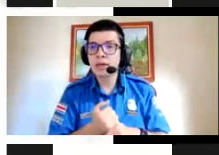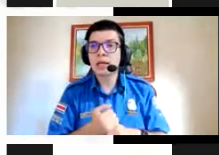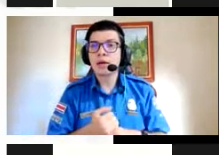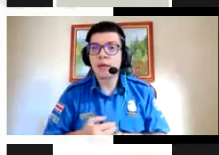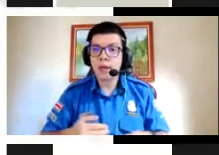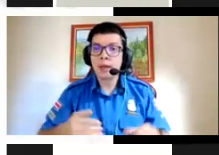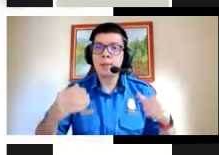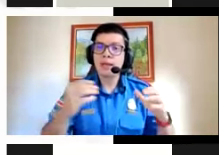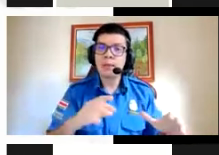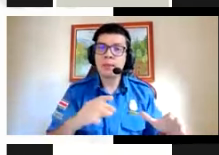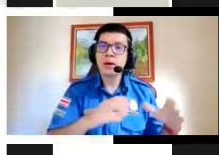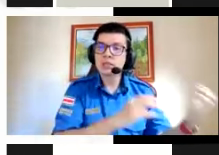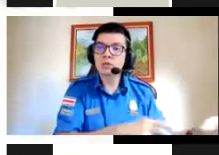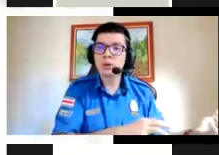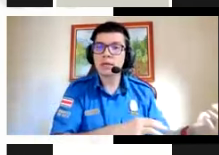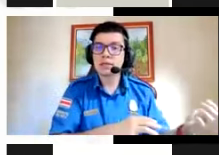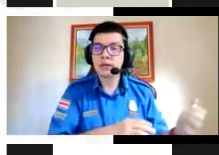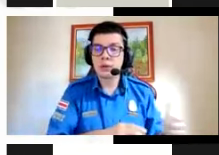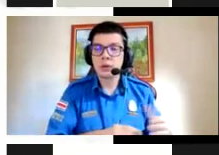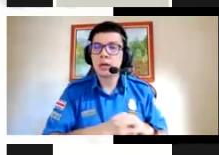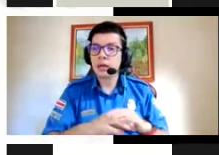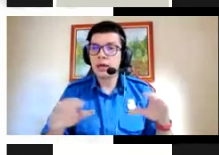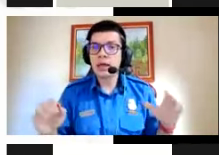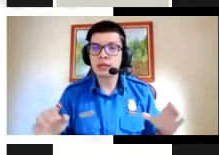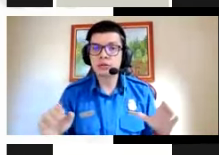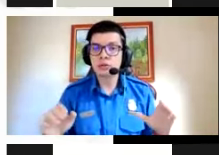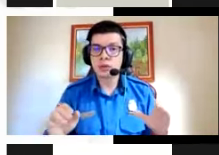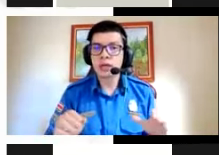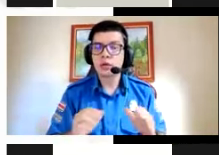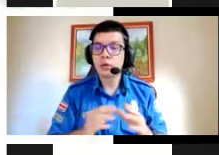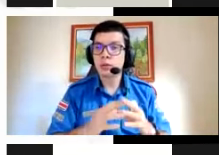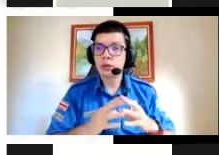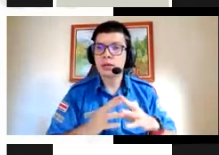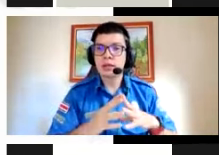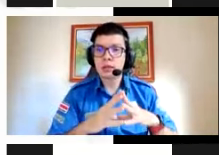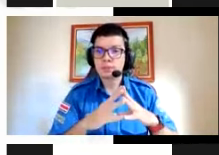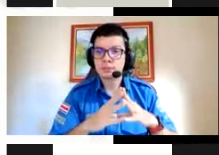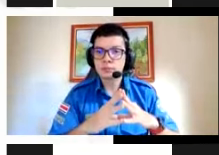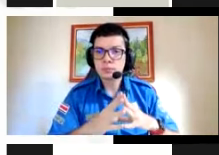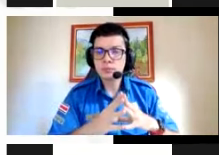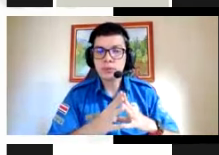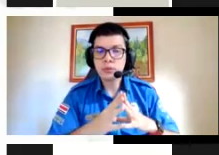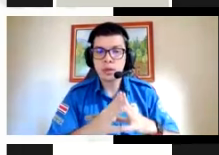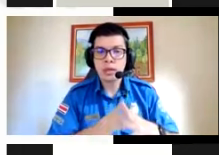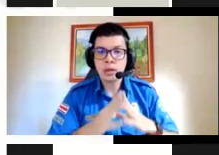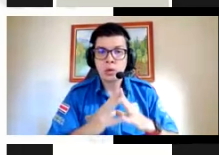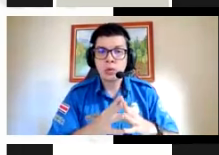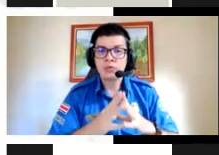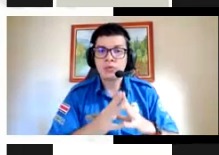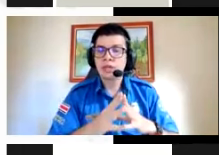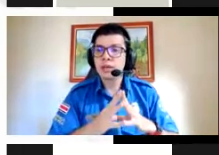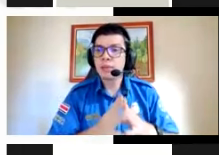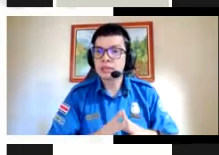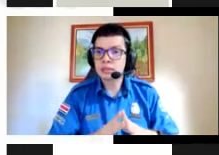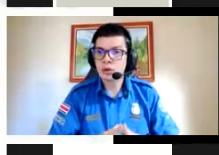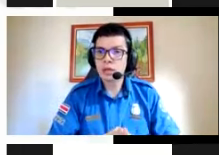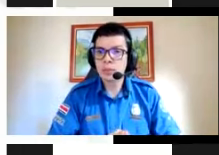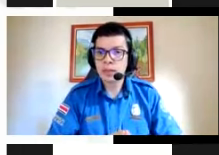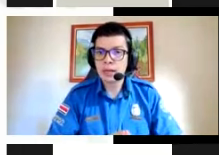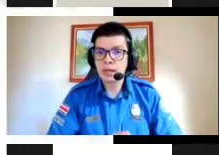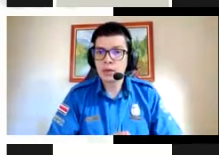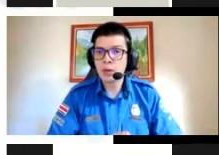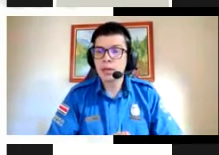una manguera adecuada. Miguel, pongamos esa tubería de acero. Eso es lo importante. ¿Ok? Un profesional que me